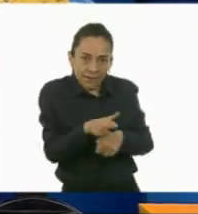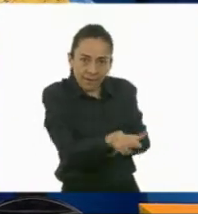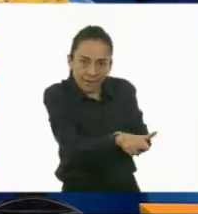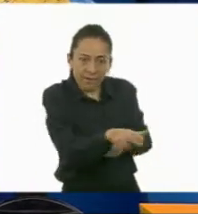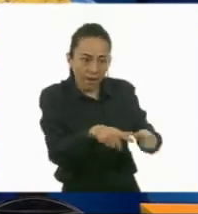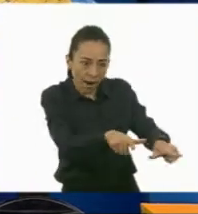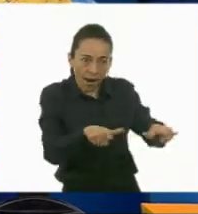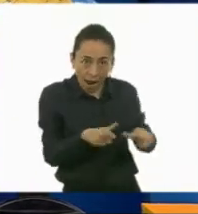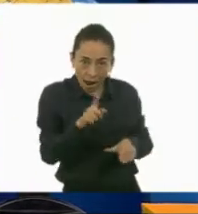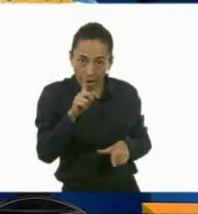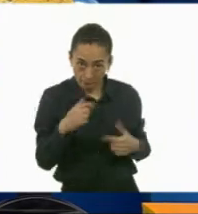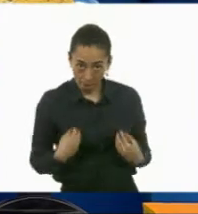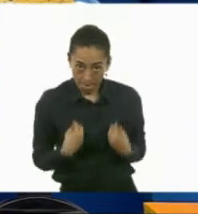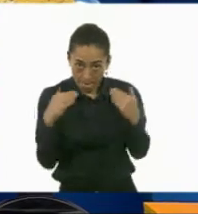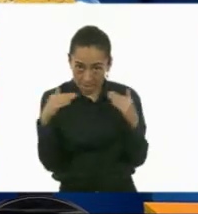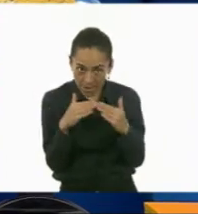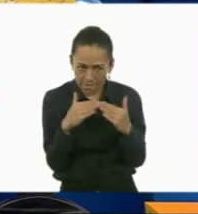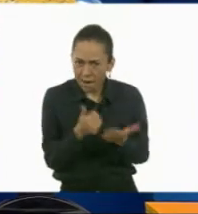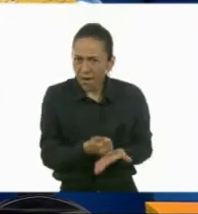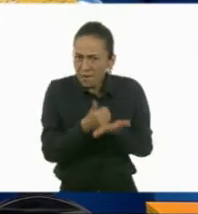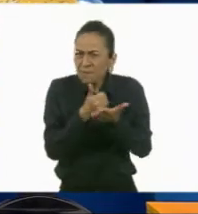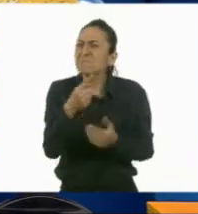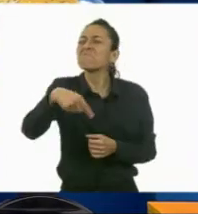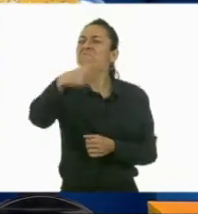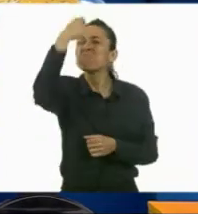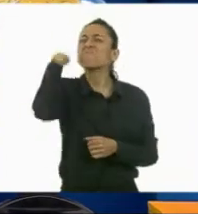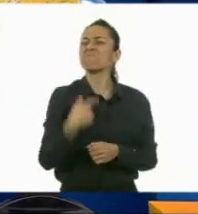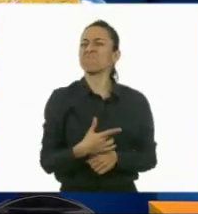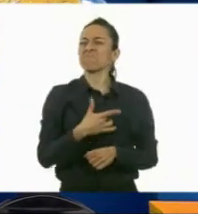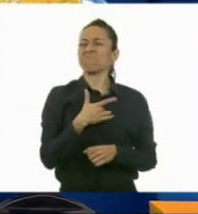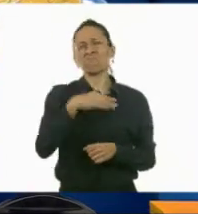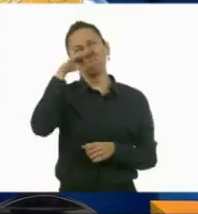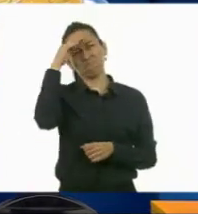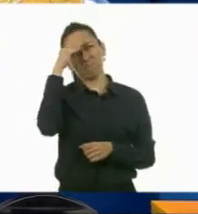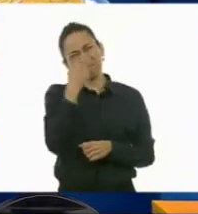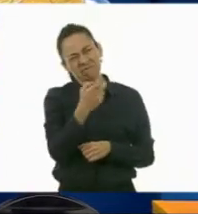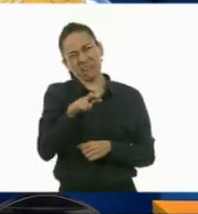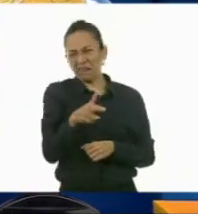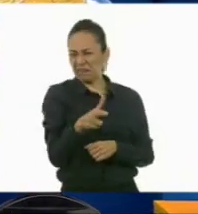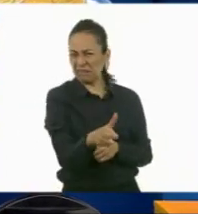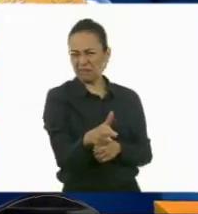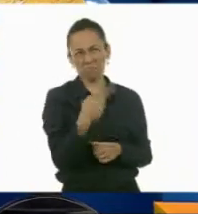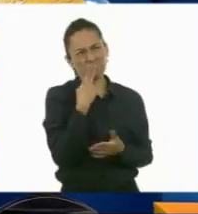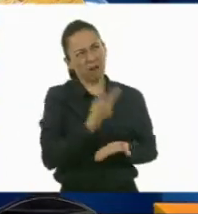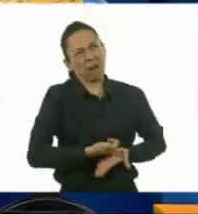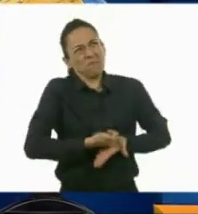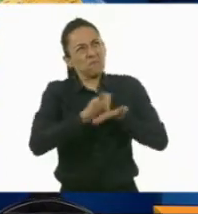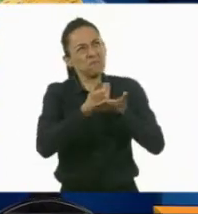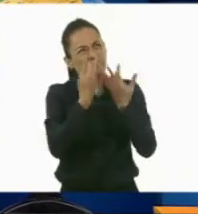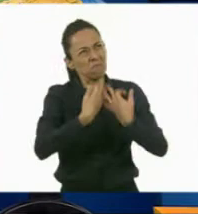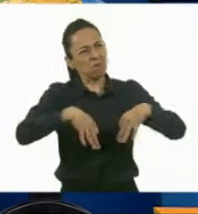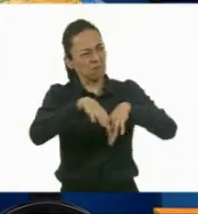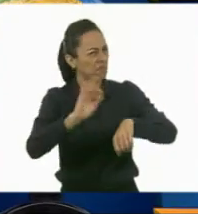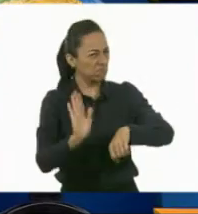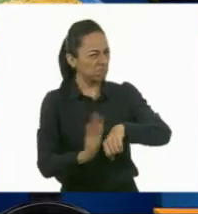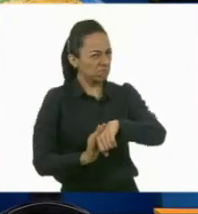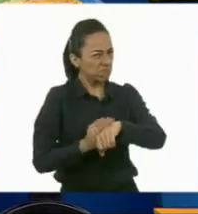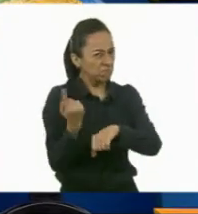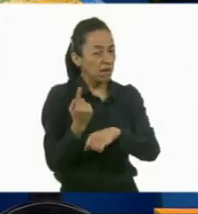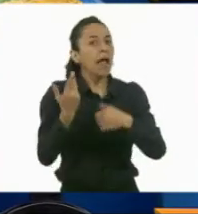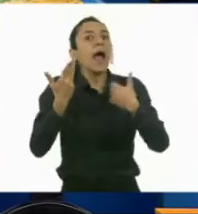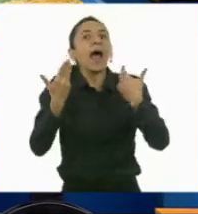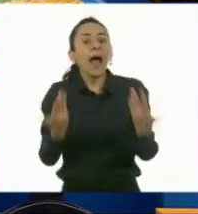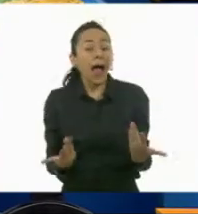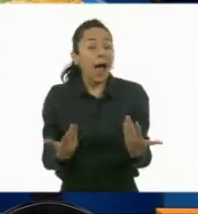¿Qué es lo que permite tener un río cerca? Lo primero, lo fundamental. Tener un río cerca permite que nosotros